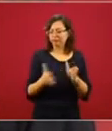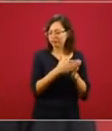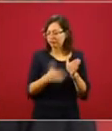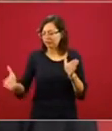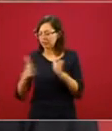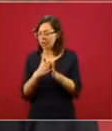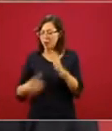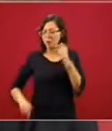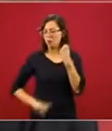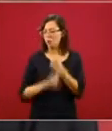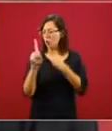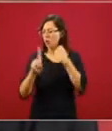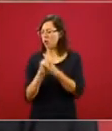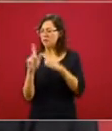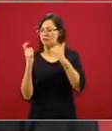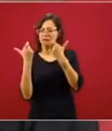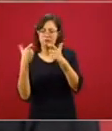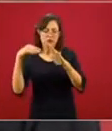ellos quieran seguir